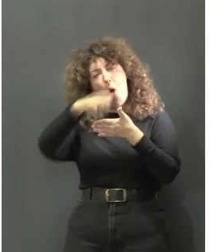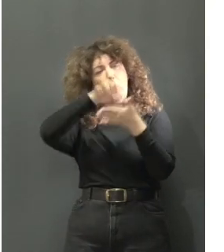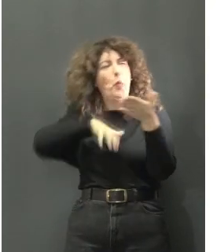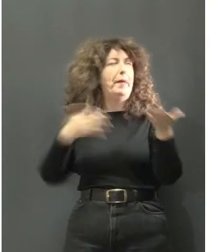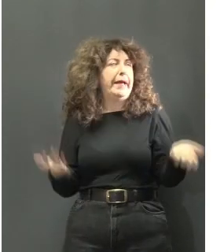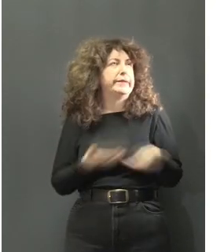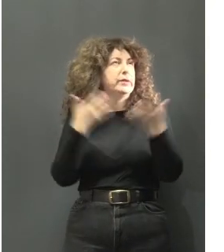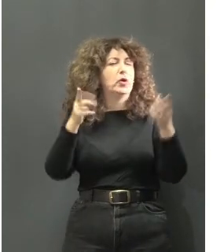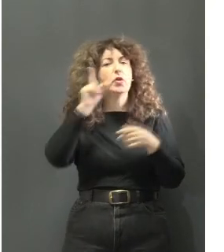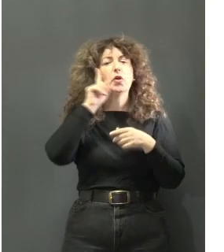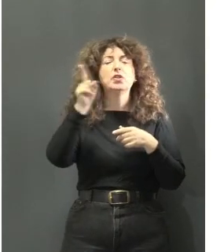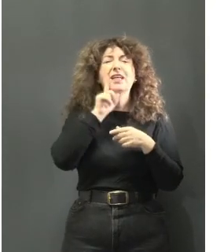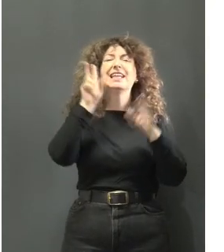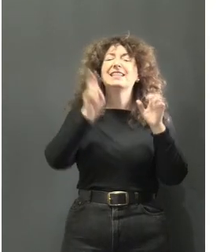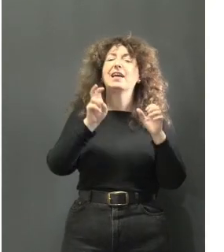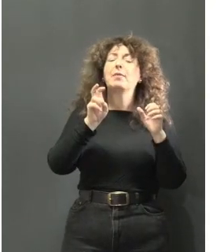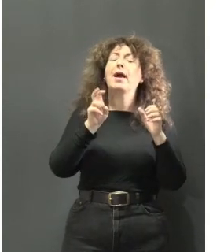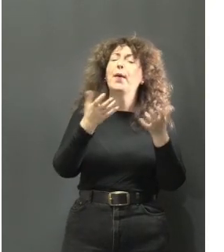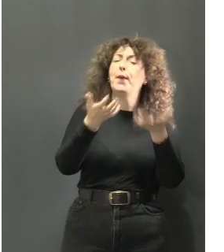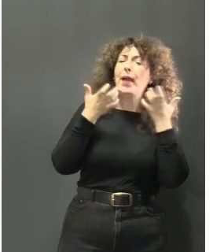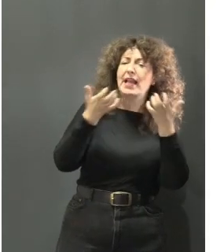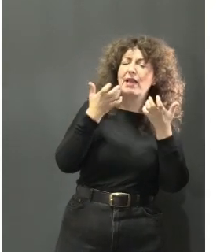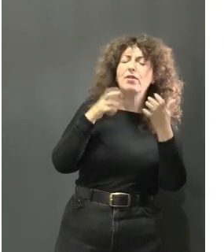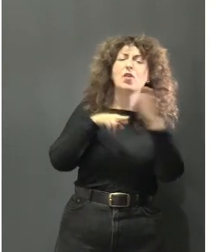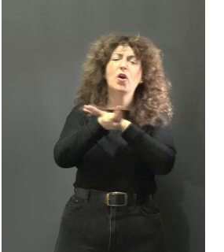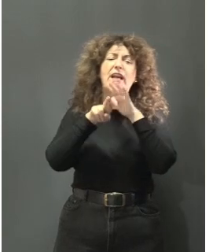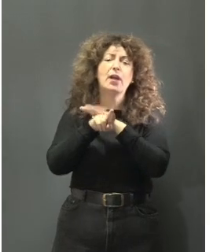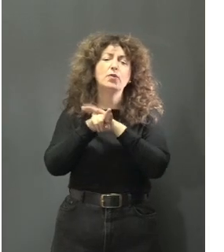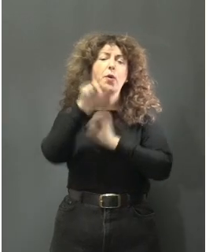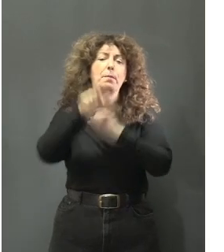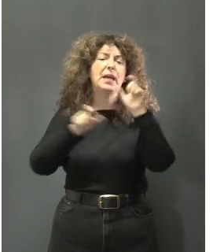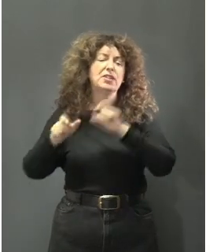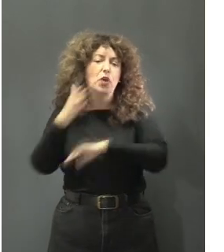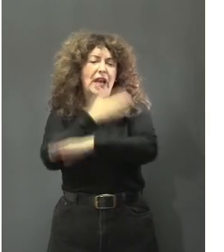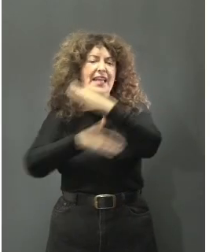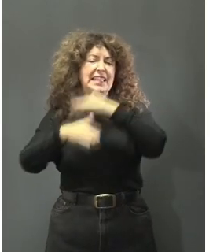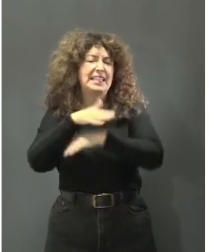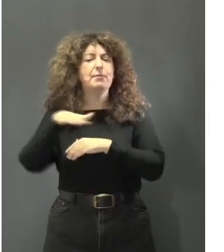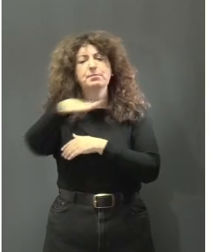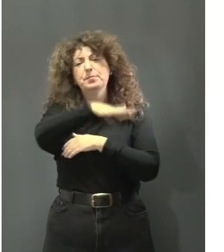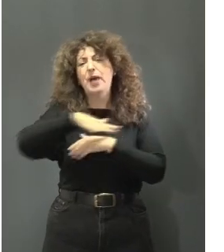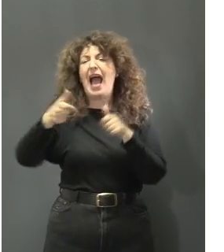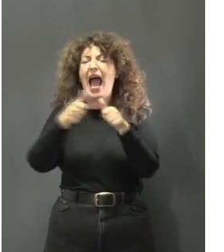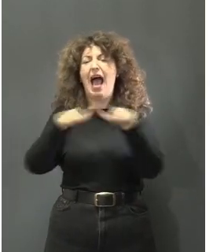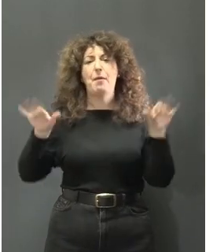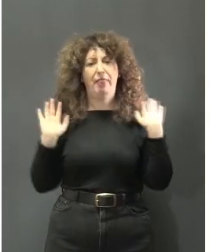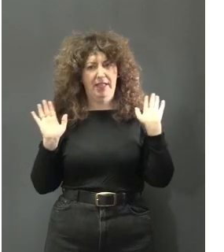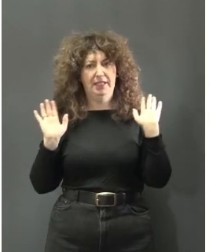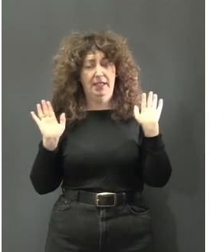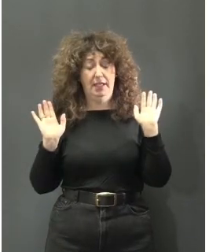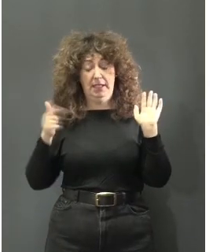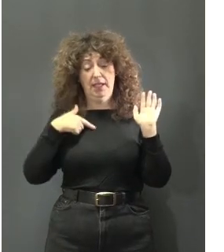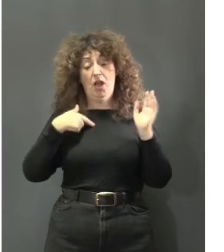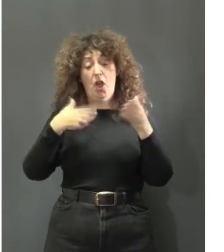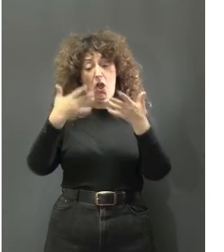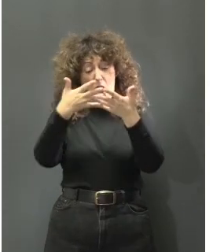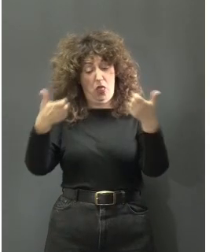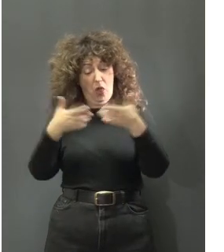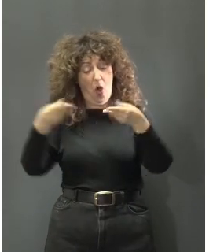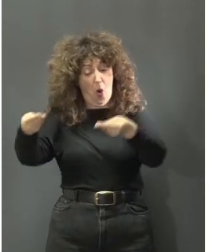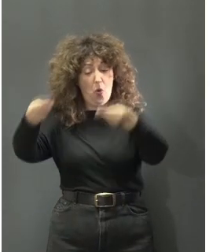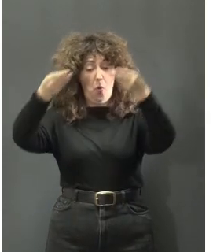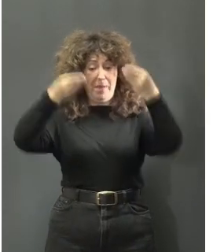sé, beneficios y recursos para personas con discapacidad en la ciudad de Albacete. Pues ahora cojo este documento y